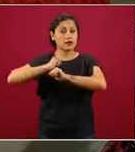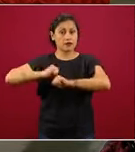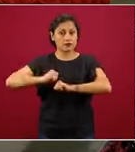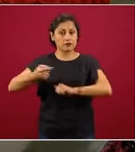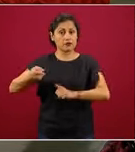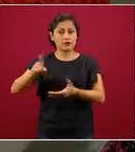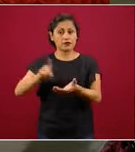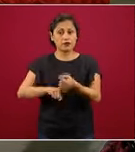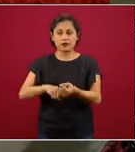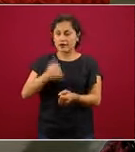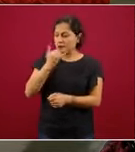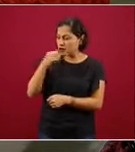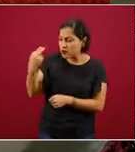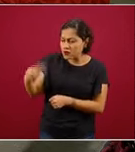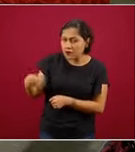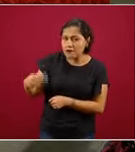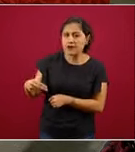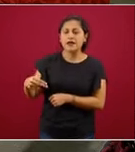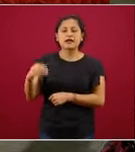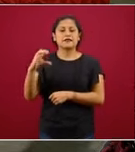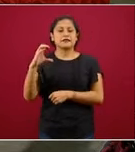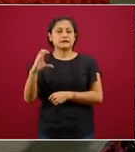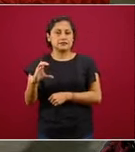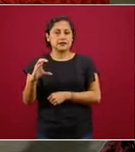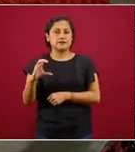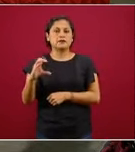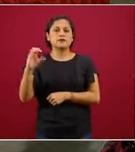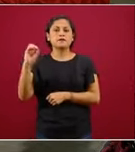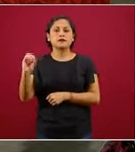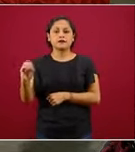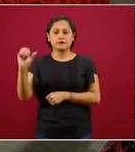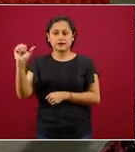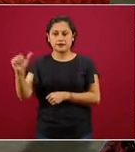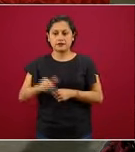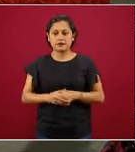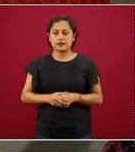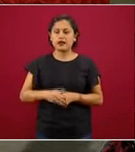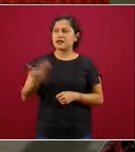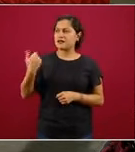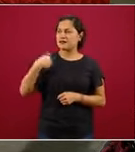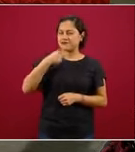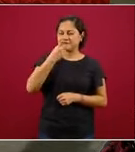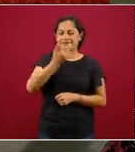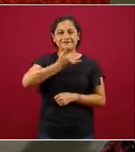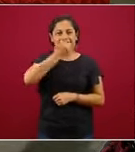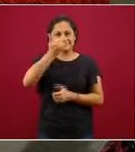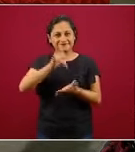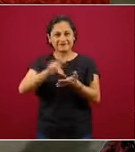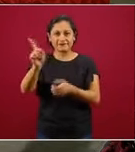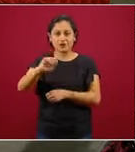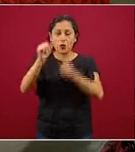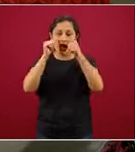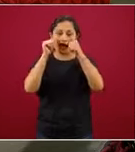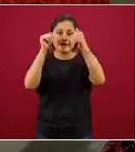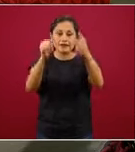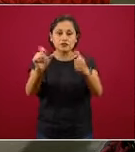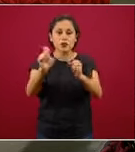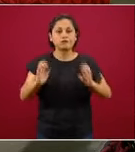comando, ¿cómo es otra vez? Centro Operativo de Atención, yo dije hace rato de apoyo, de atención a